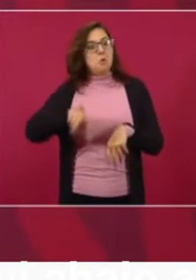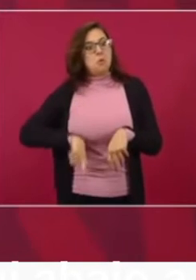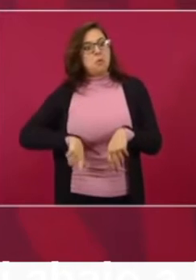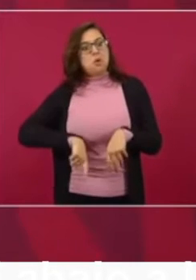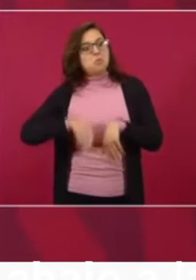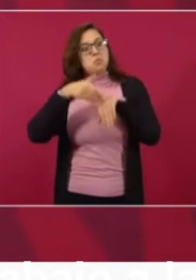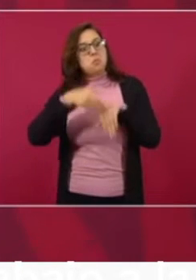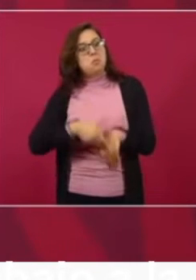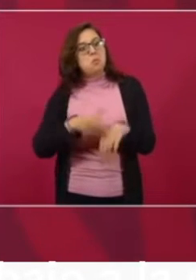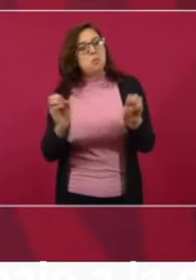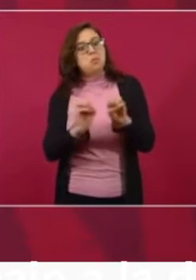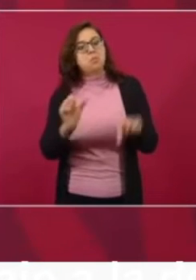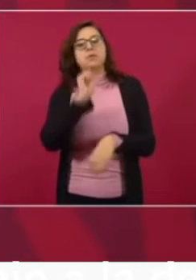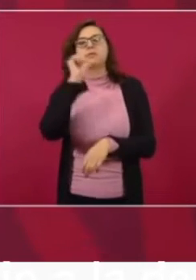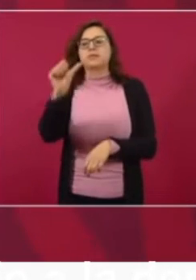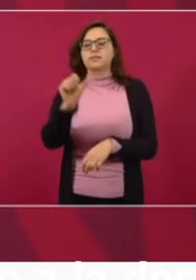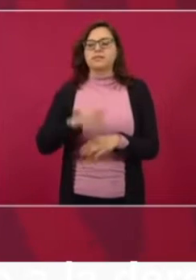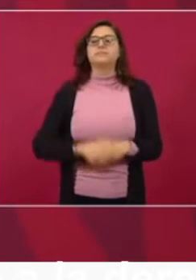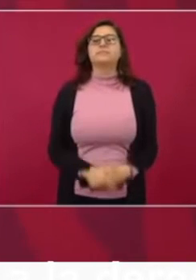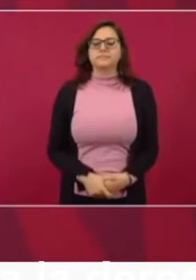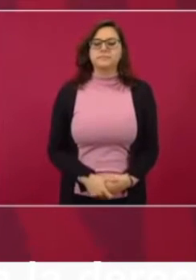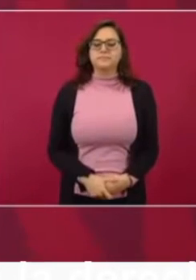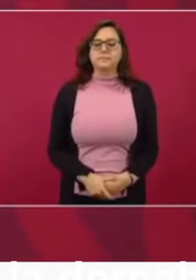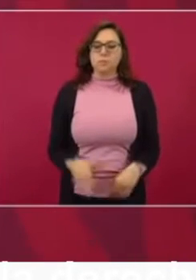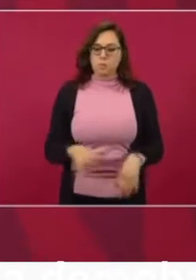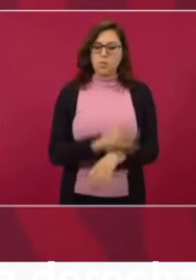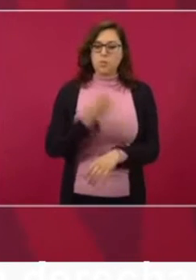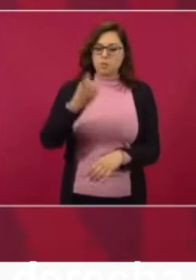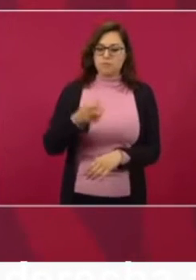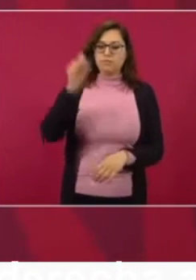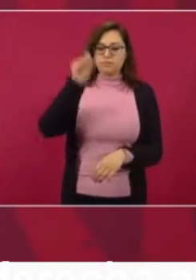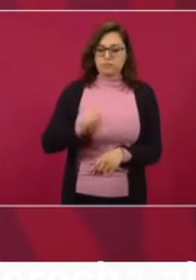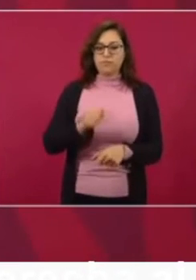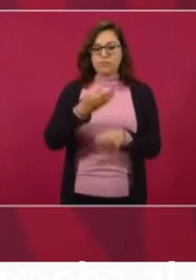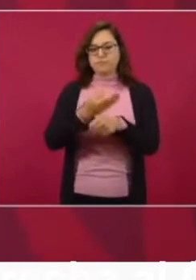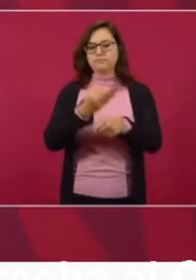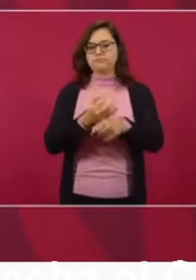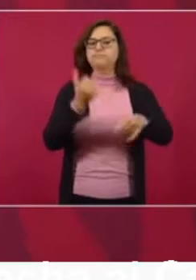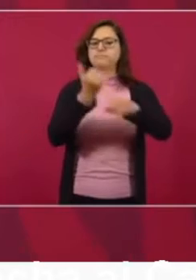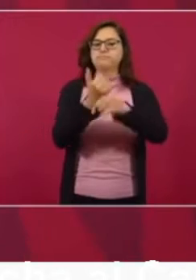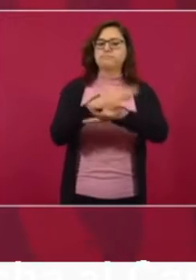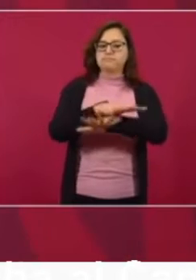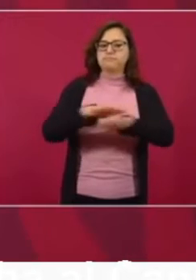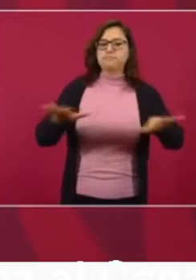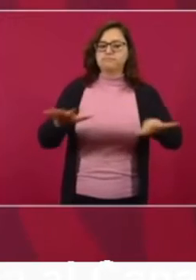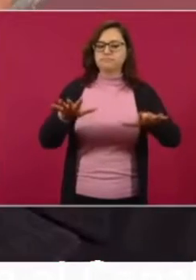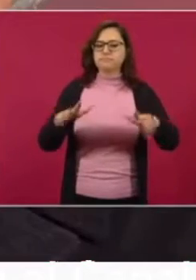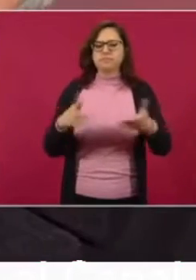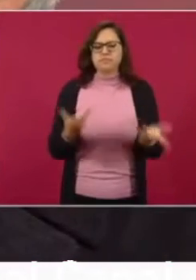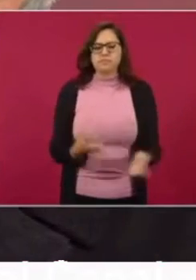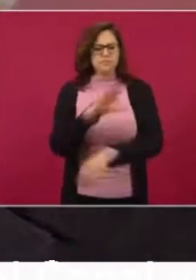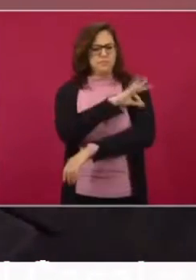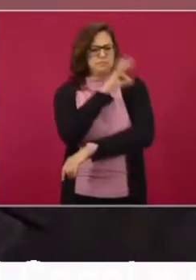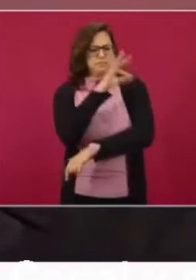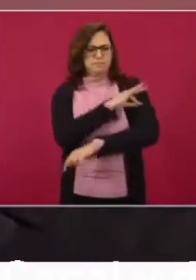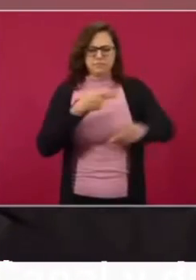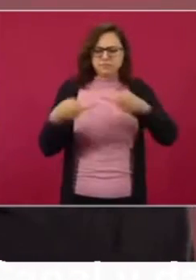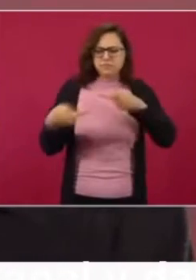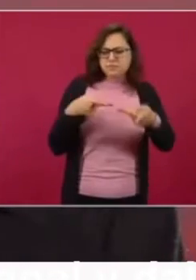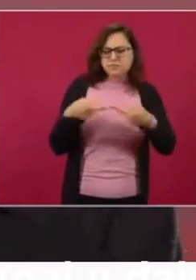eso sobre todo nuestro plan de vacunación en general que ya se conoce pero tenemos que